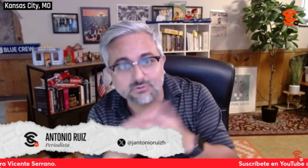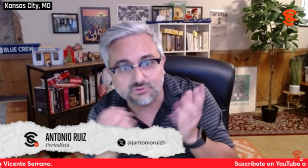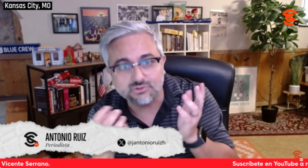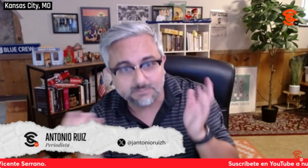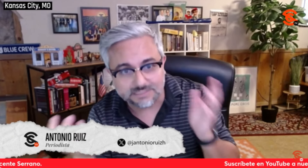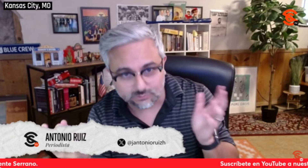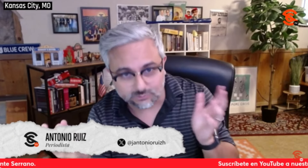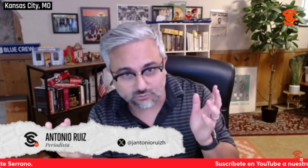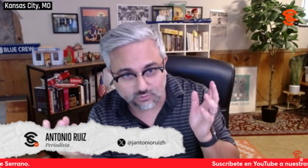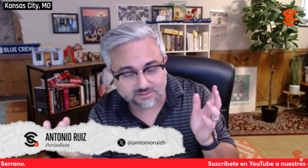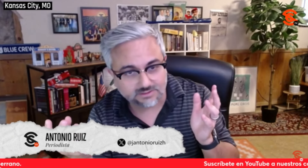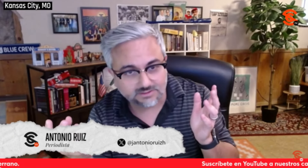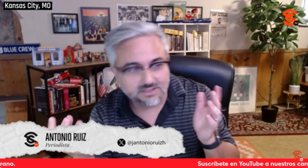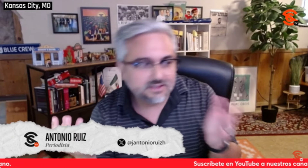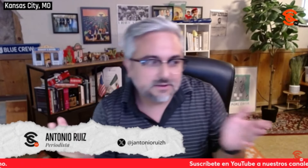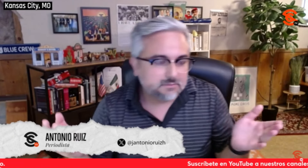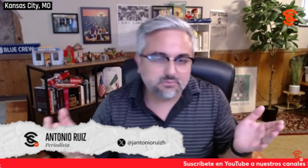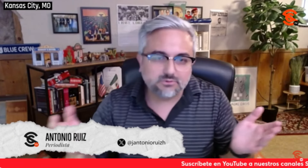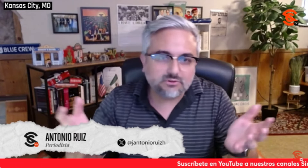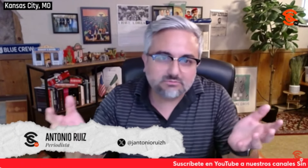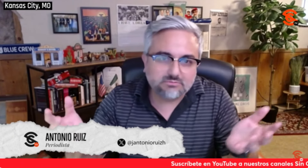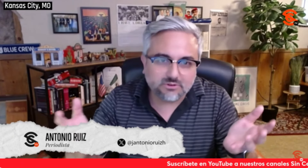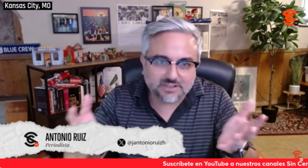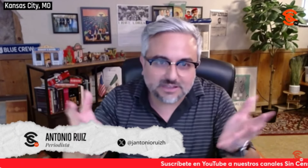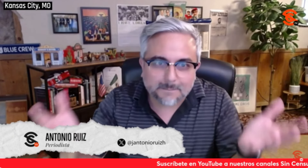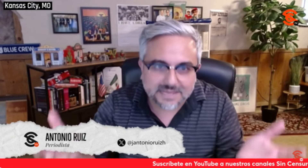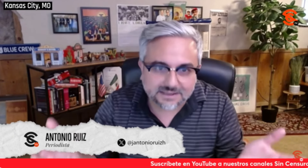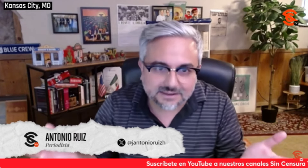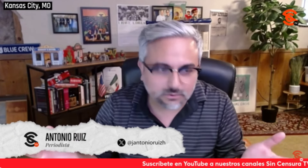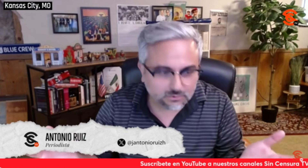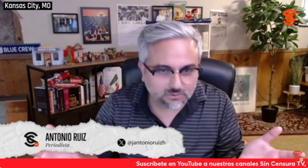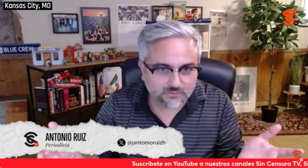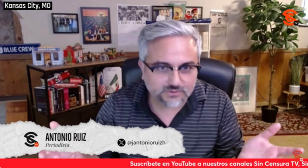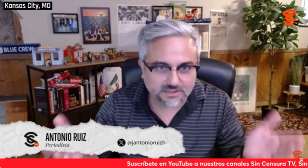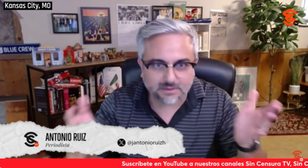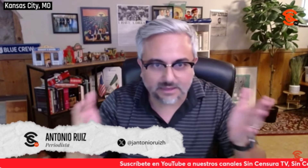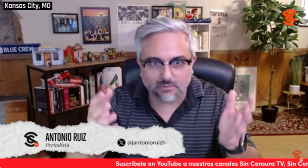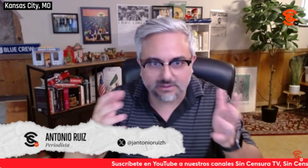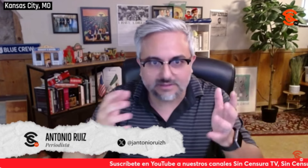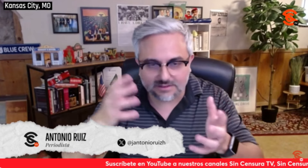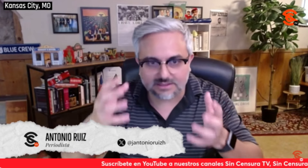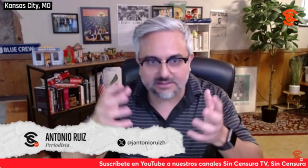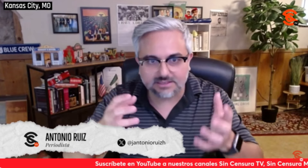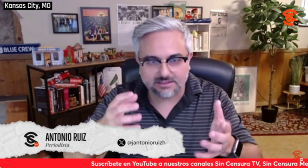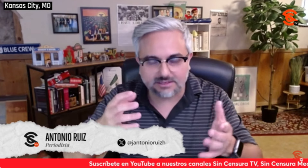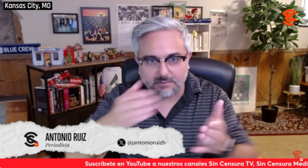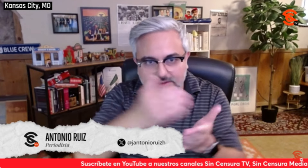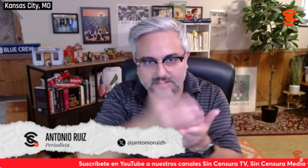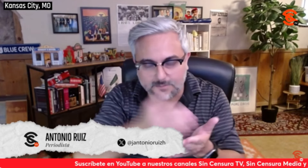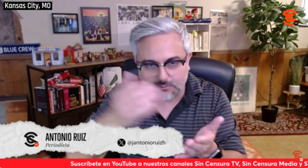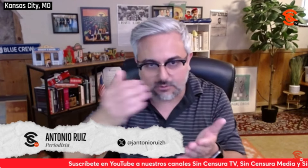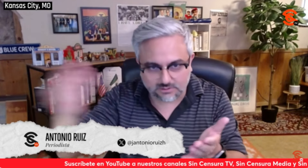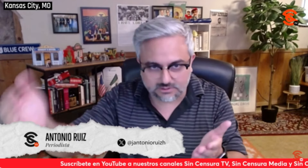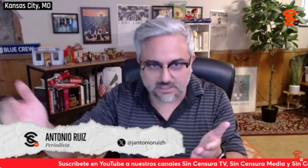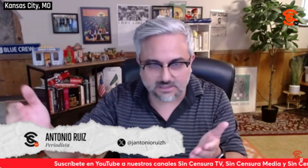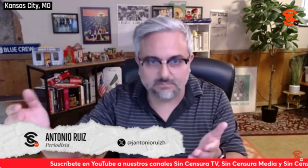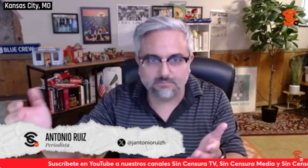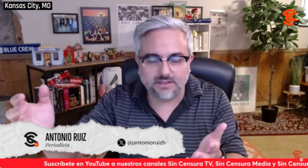enfrentando en cuestión de minutos fuerte, pues no se debe a México, ¿no? Se debe a un incidente que tiene que ver entre